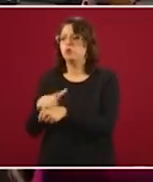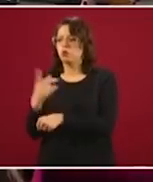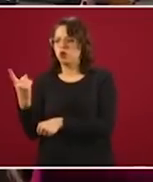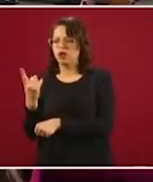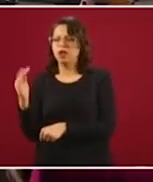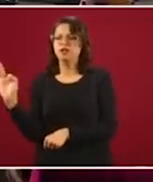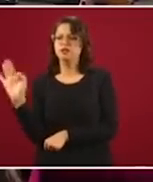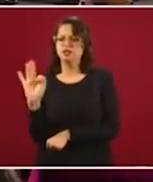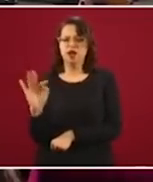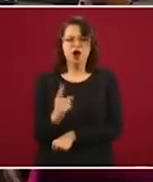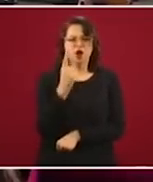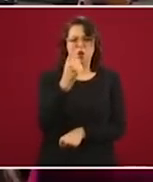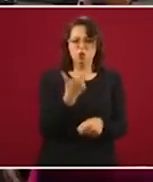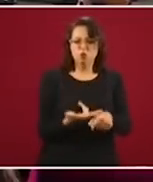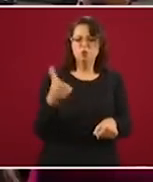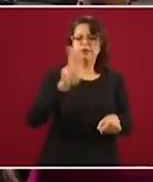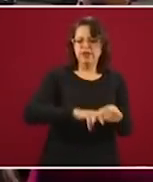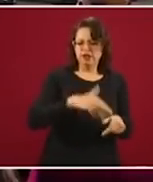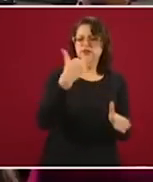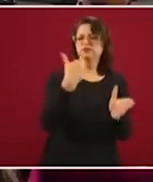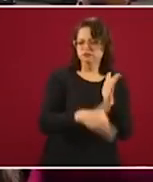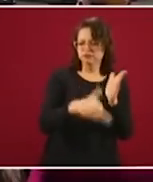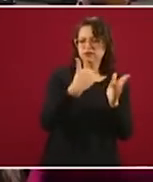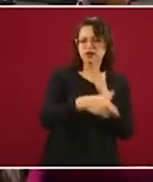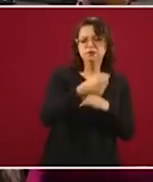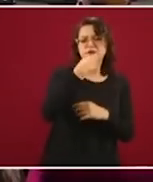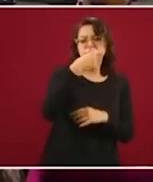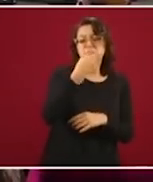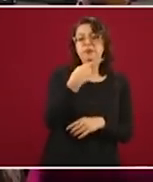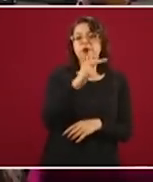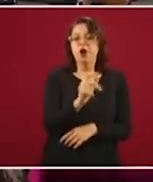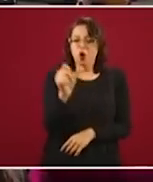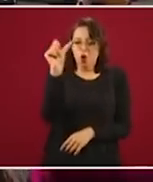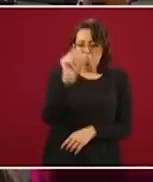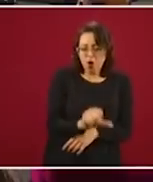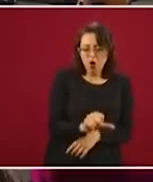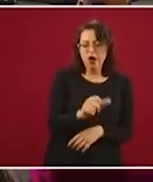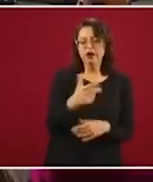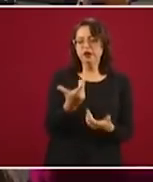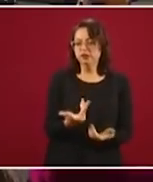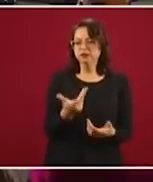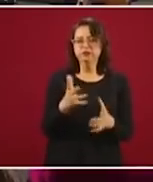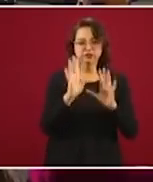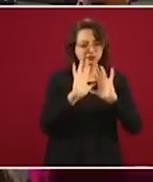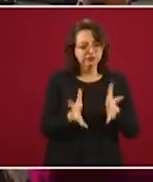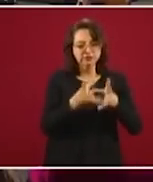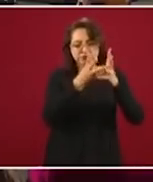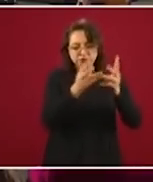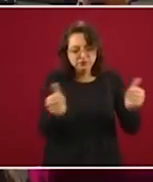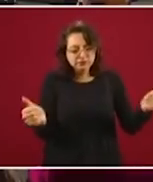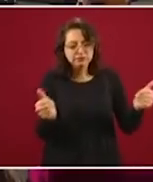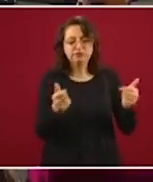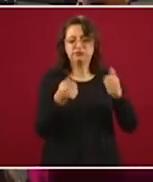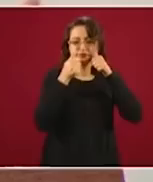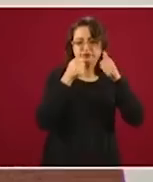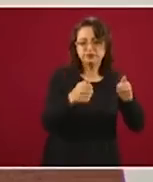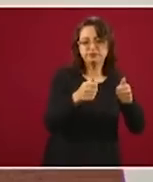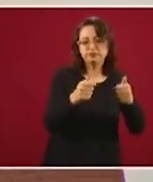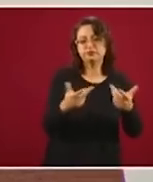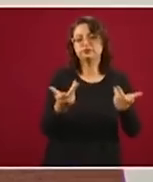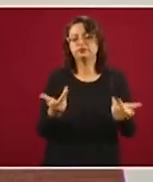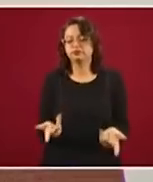un asunto de desabasto que se atiende el mismo día o en horas de manera muy rápida.